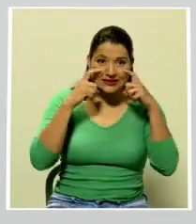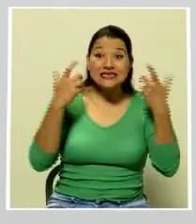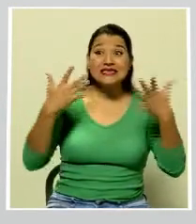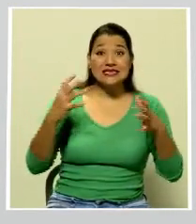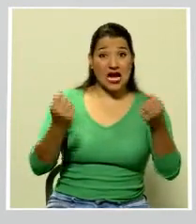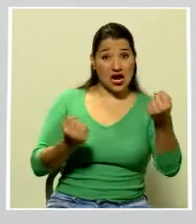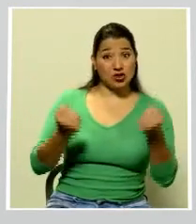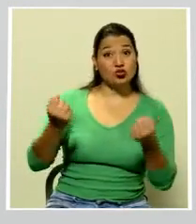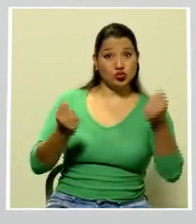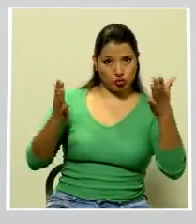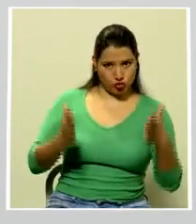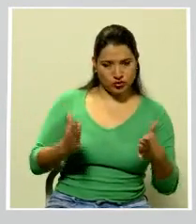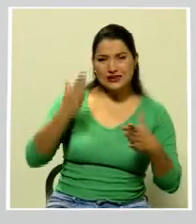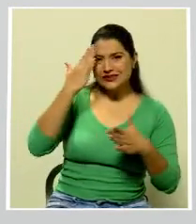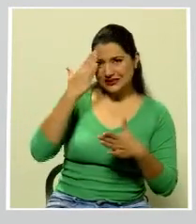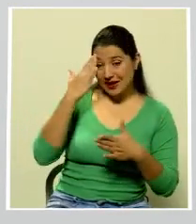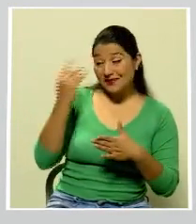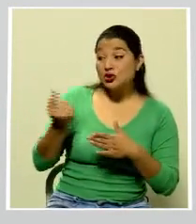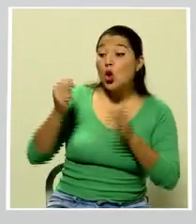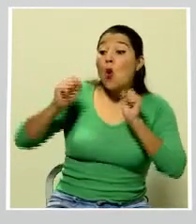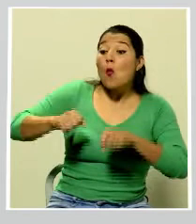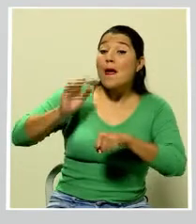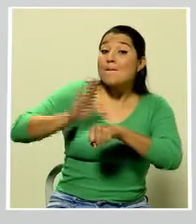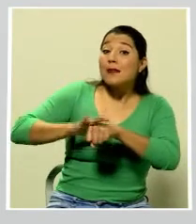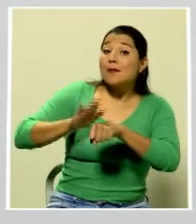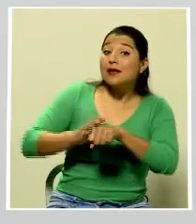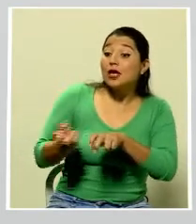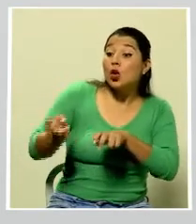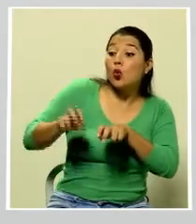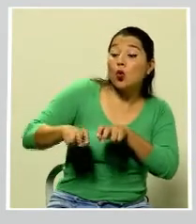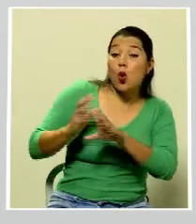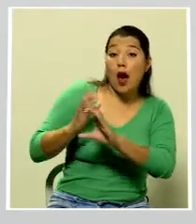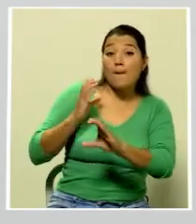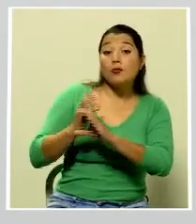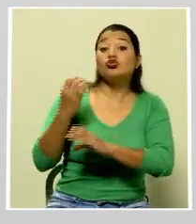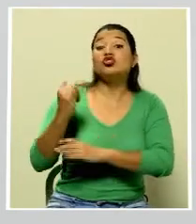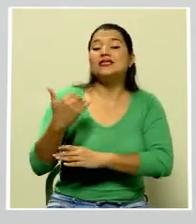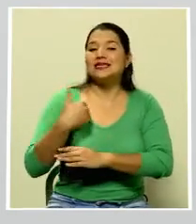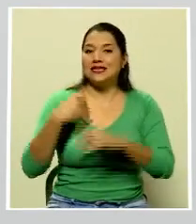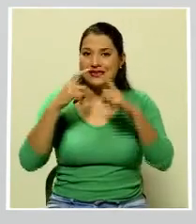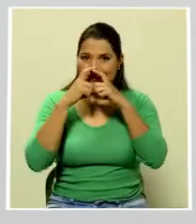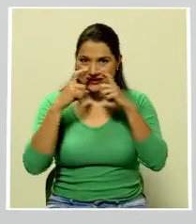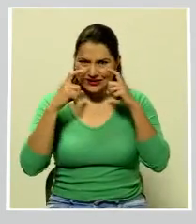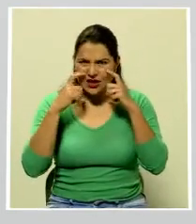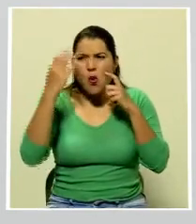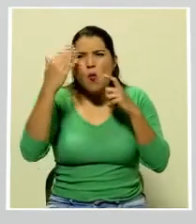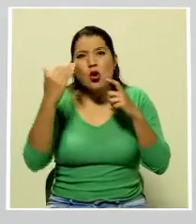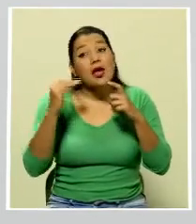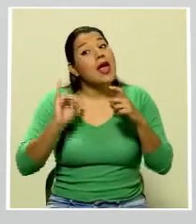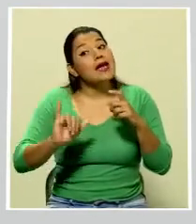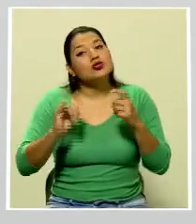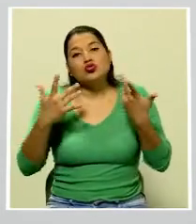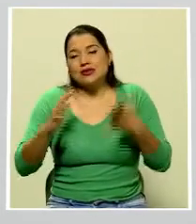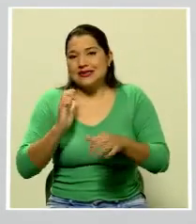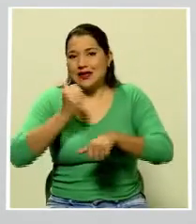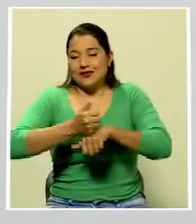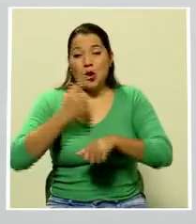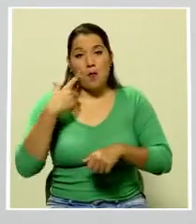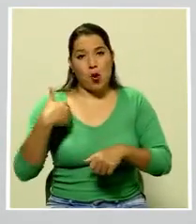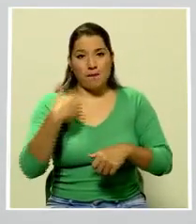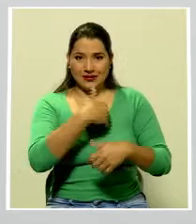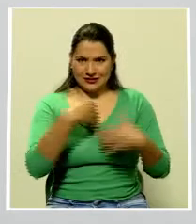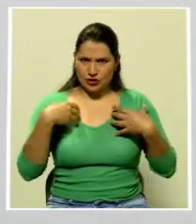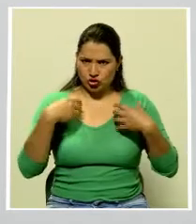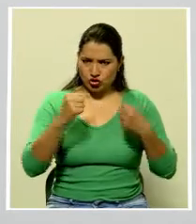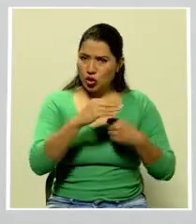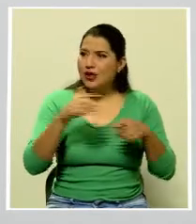podrán viajar en las unidades quienes porten o dispongan de este dispositivo, ya que se trata de un lineamiento de salud y además fue publicado